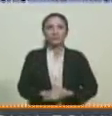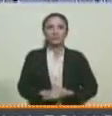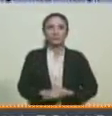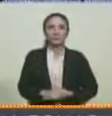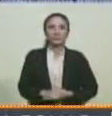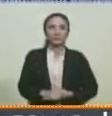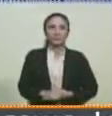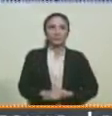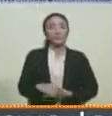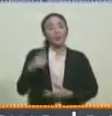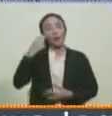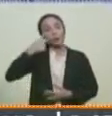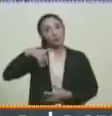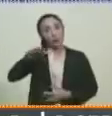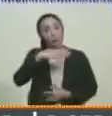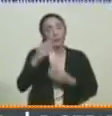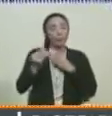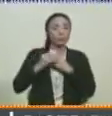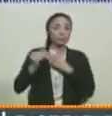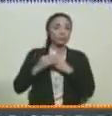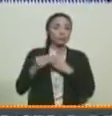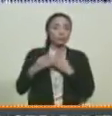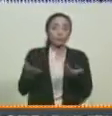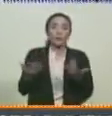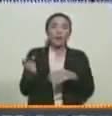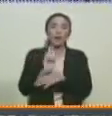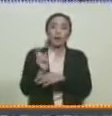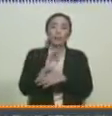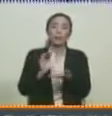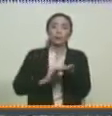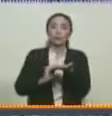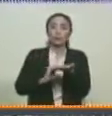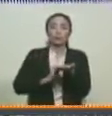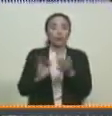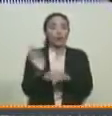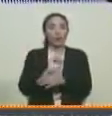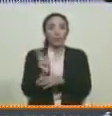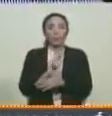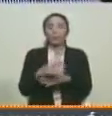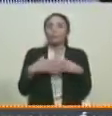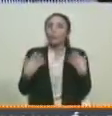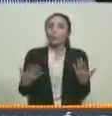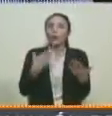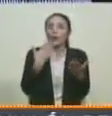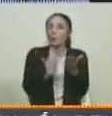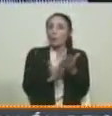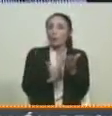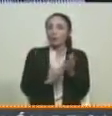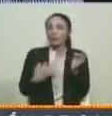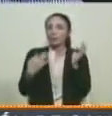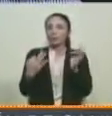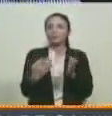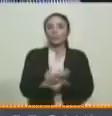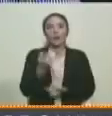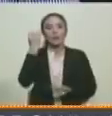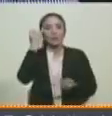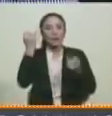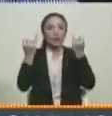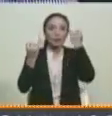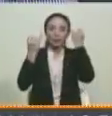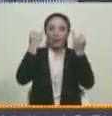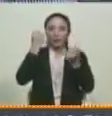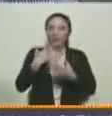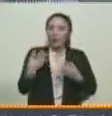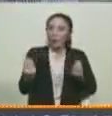por lo que exige el país. Por ejemplo, ¿qué hacemos? ¿Cuál es la propuesta que cada quien ha venido formulando? O